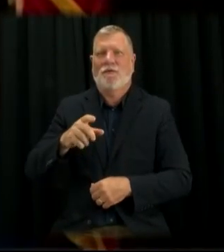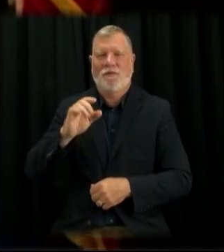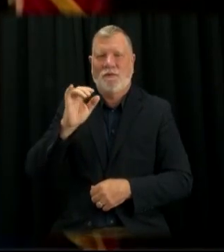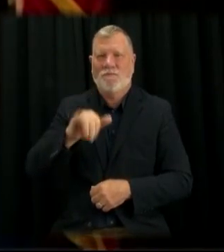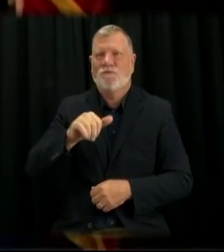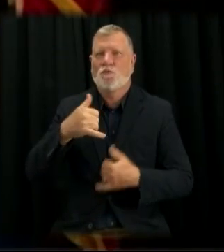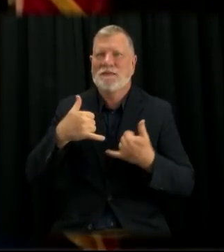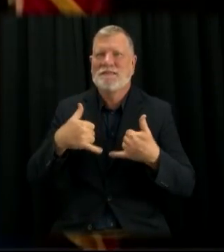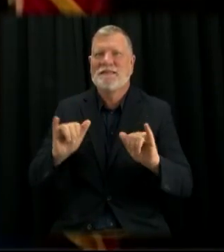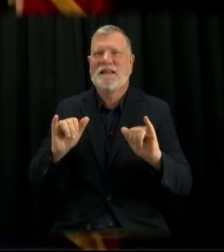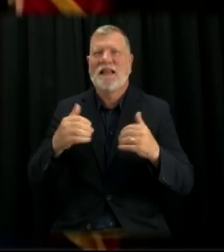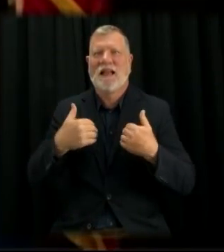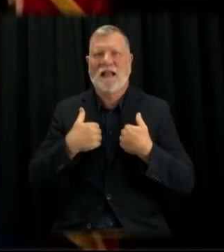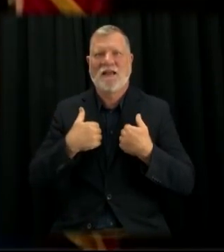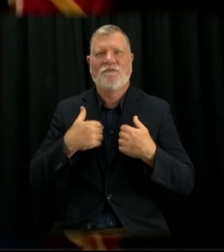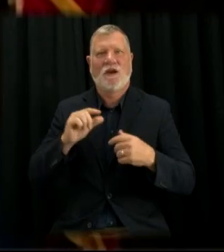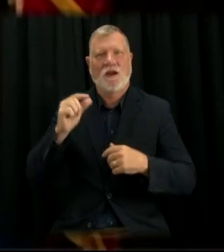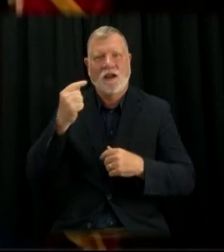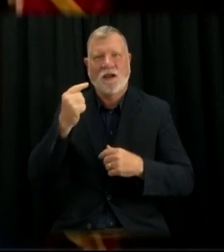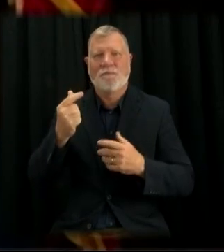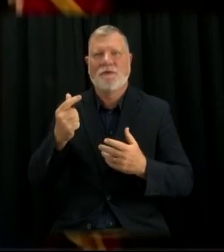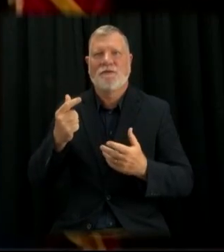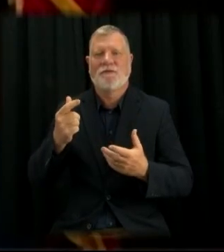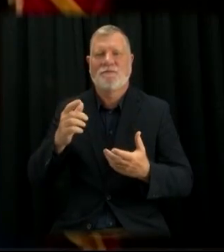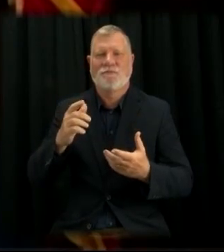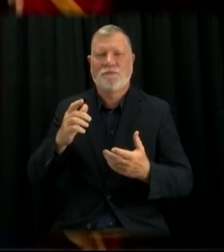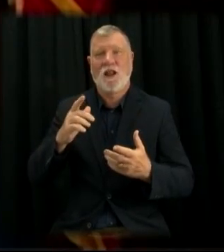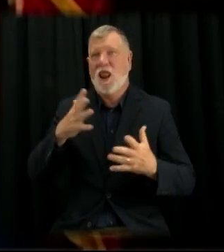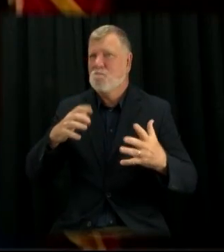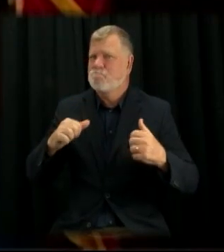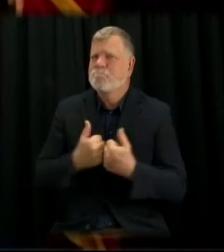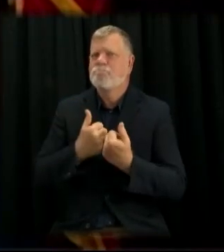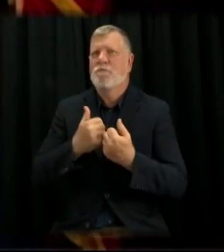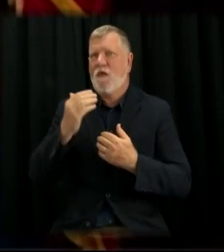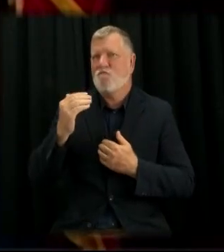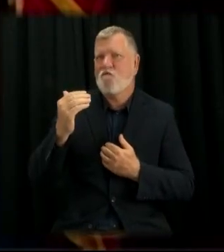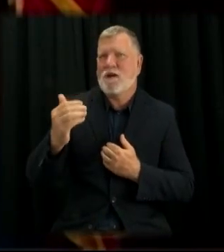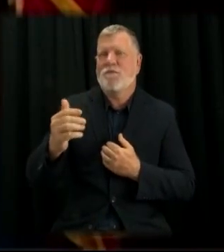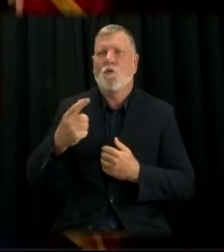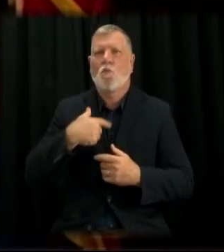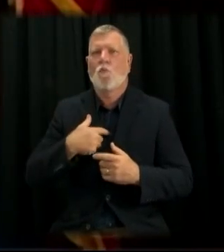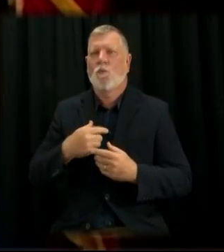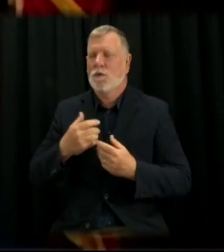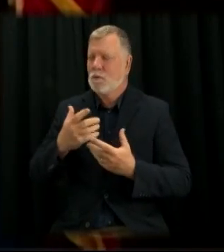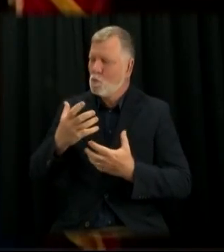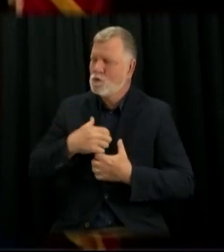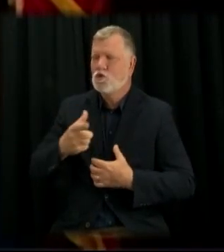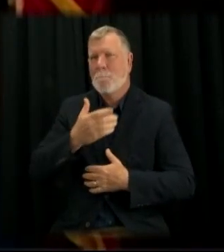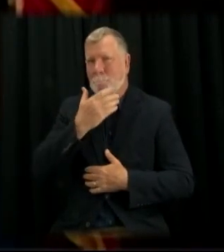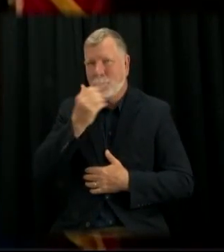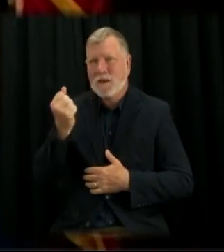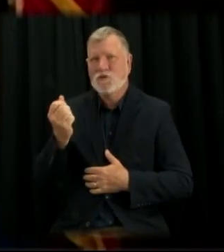unánime. Mis compañeros y compañeras miembros de la Junta han abogado por Puerto Rico firme y